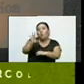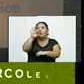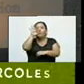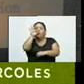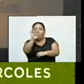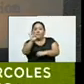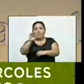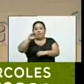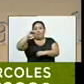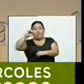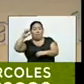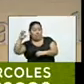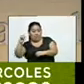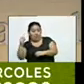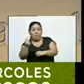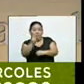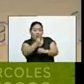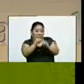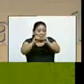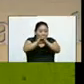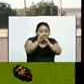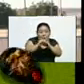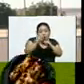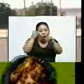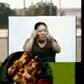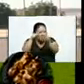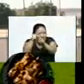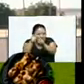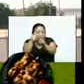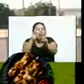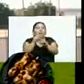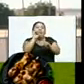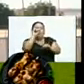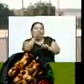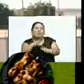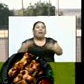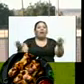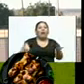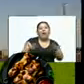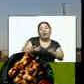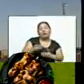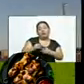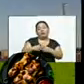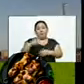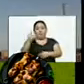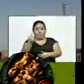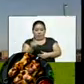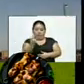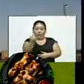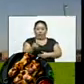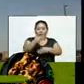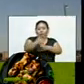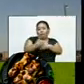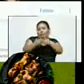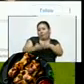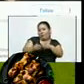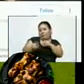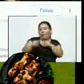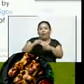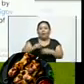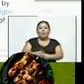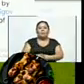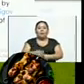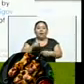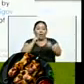integrantes. Las acusaciones expuestas en esta investigación han provocado la respuesta del jefe del Departamento de Seguridad Nacional del país.